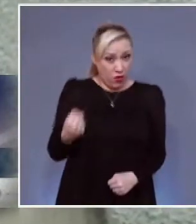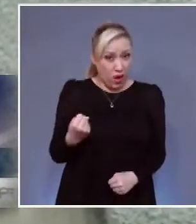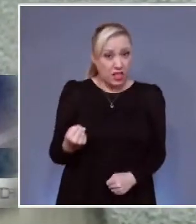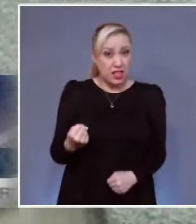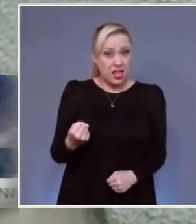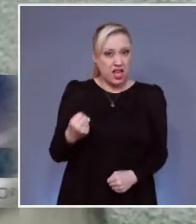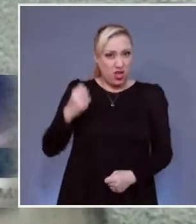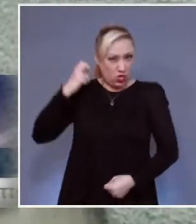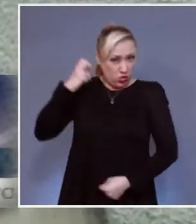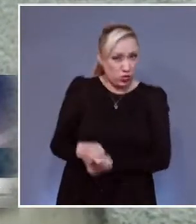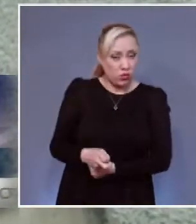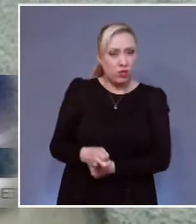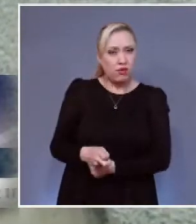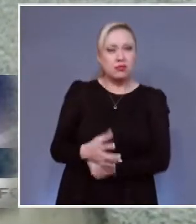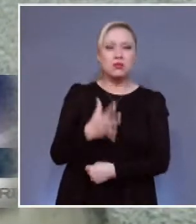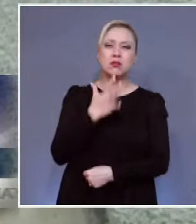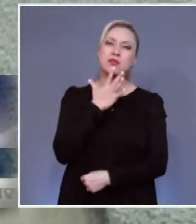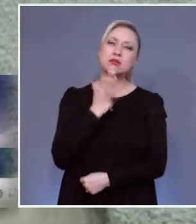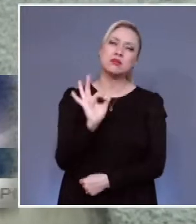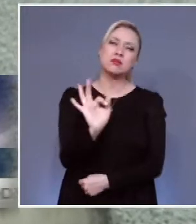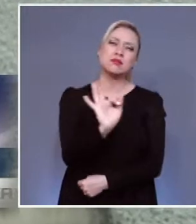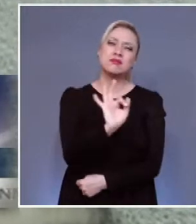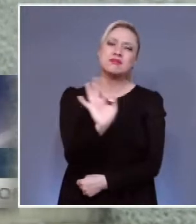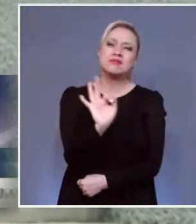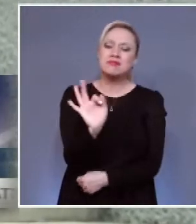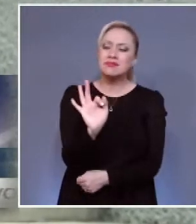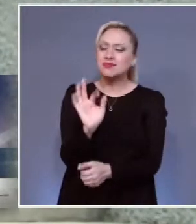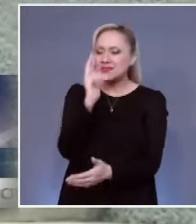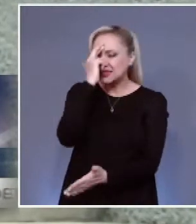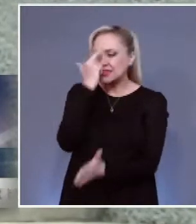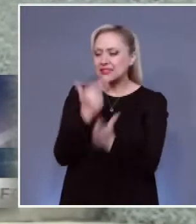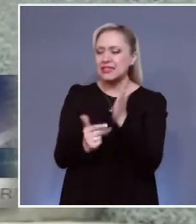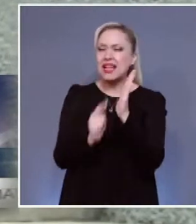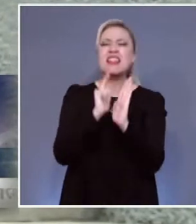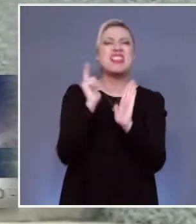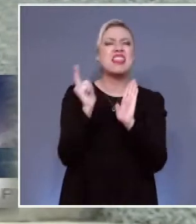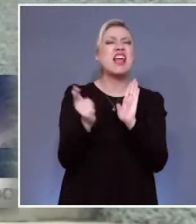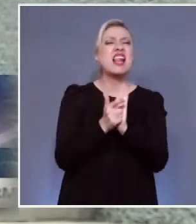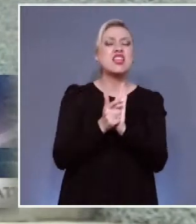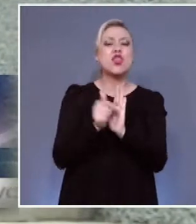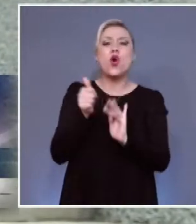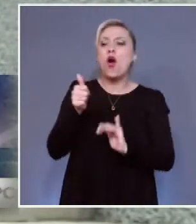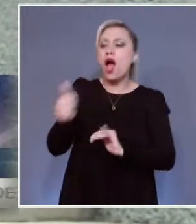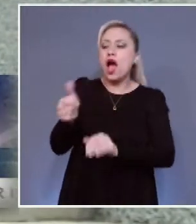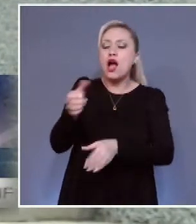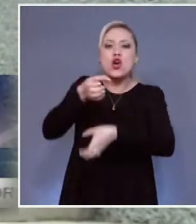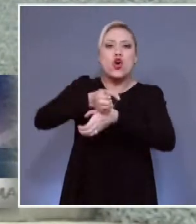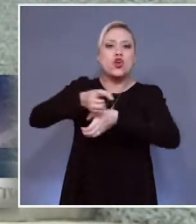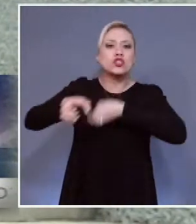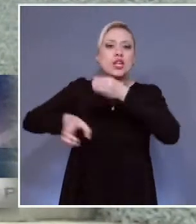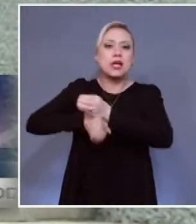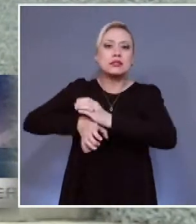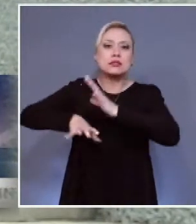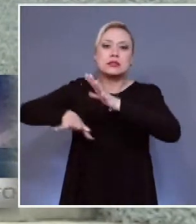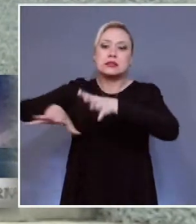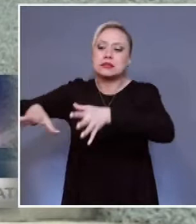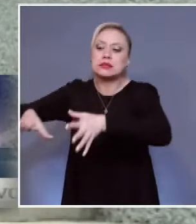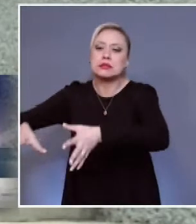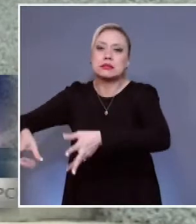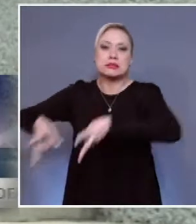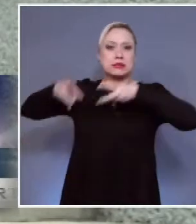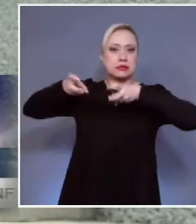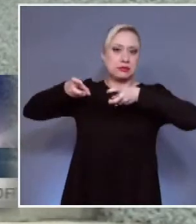de un delito patrimonial. Es decir, el contenido del delito del que acusaron a